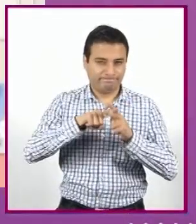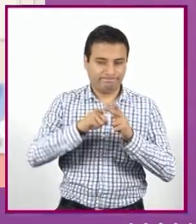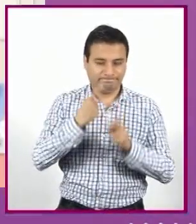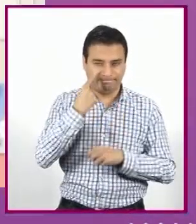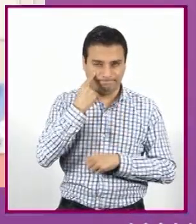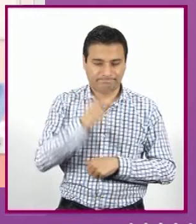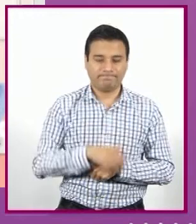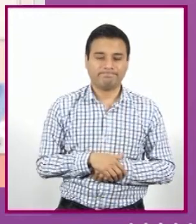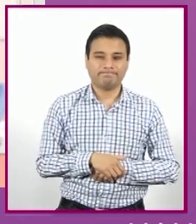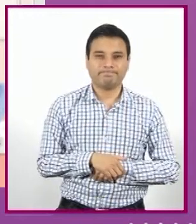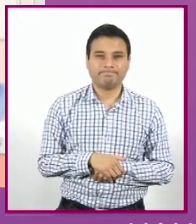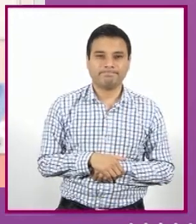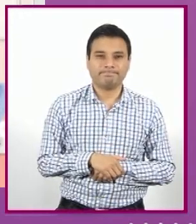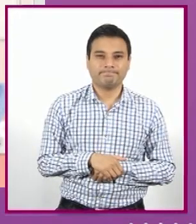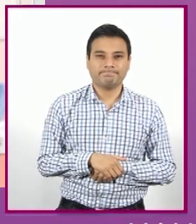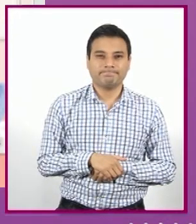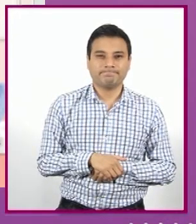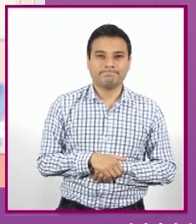lectura.